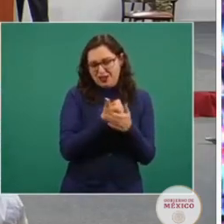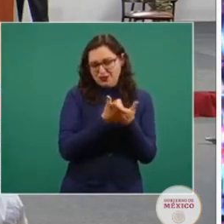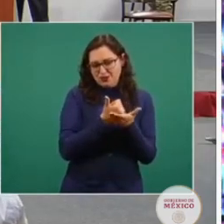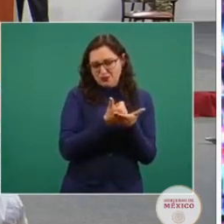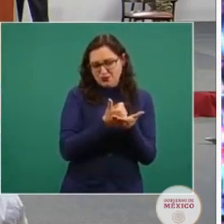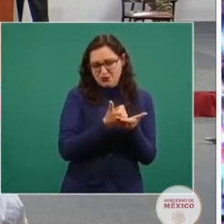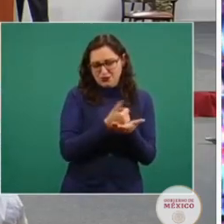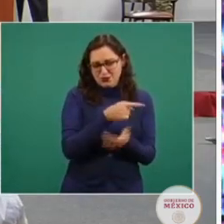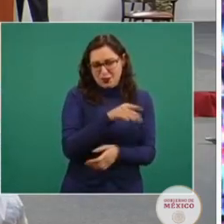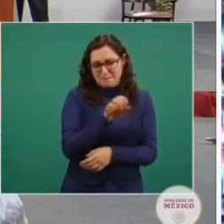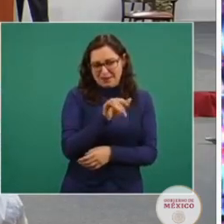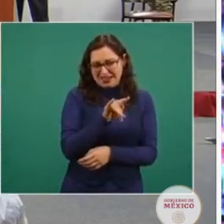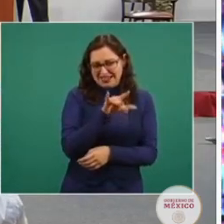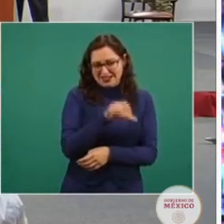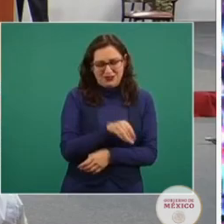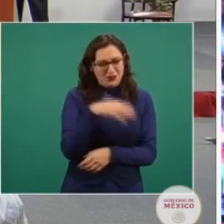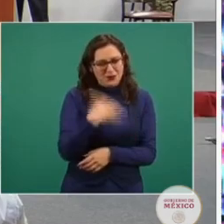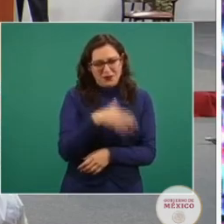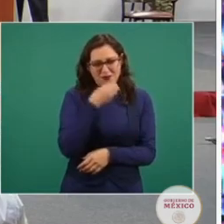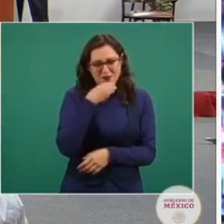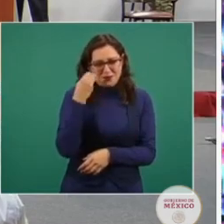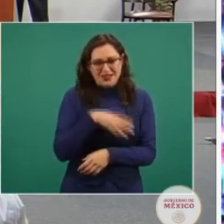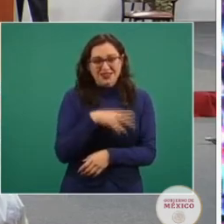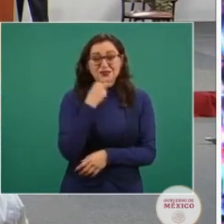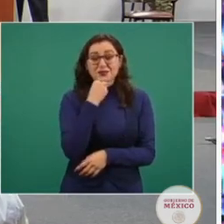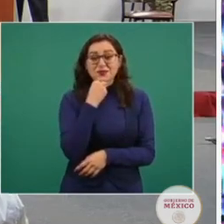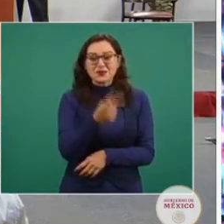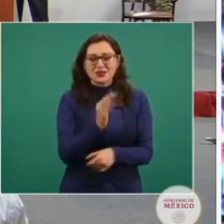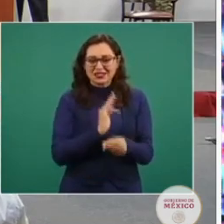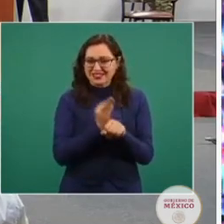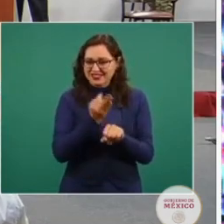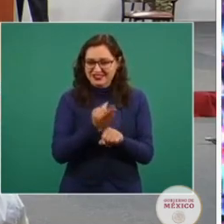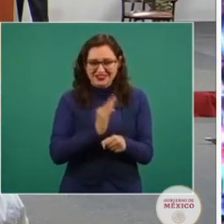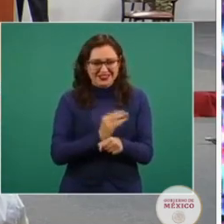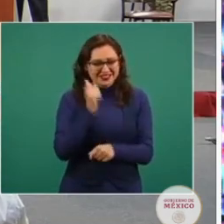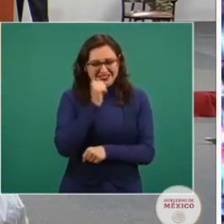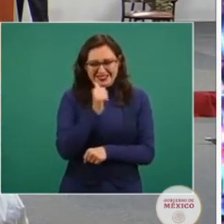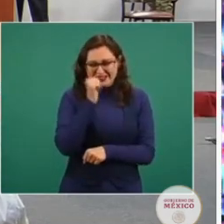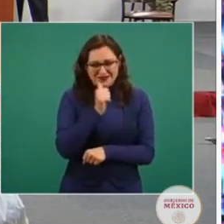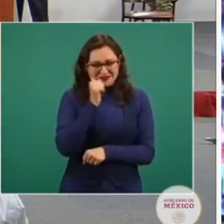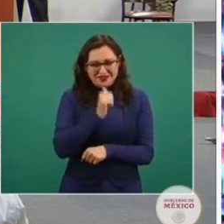Benito es el Tenía más una voz simpático. muy peculiar. En una de esas, sí.